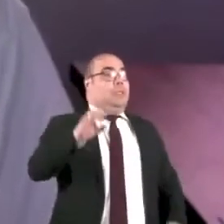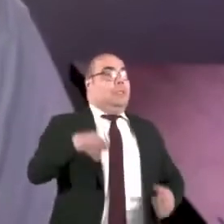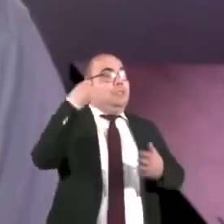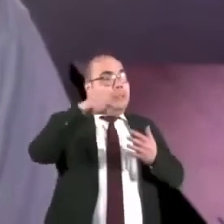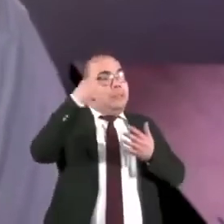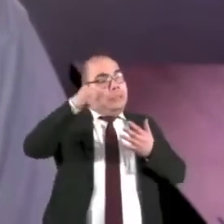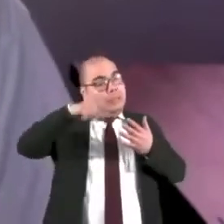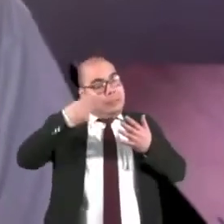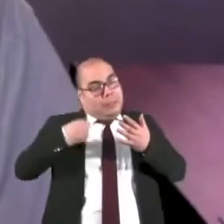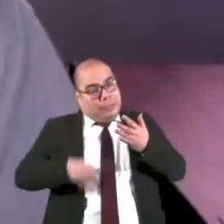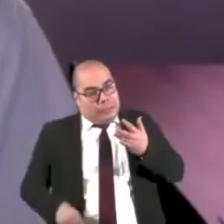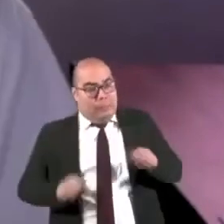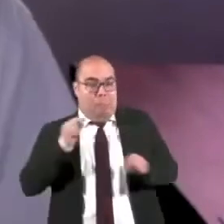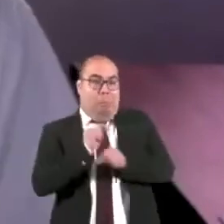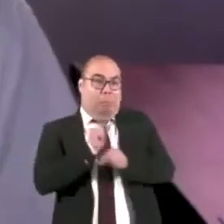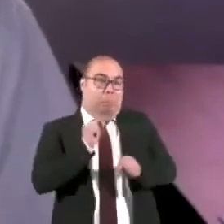serie